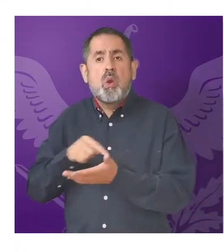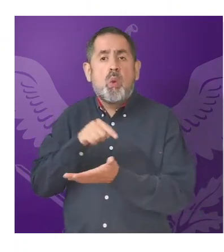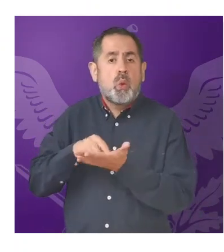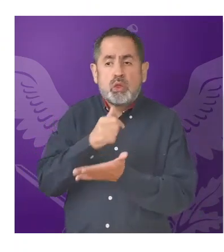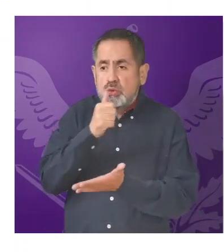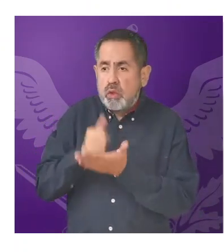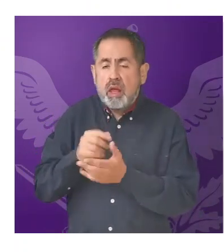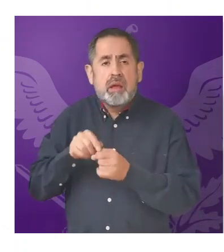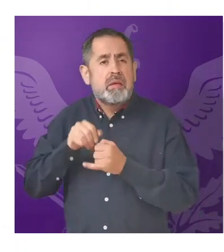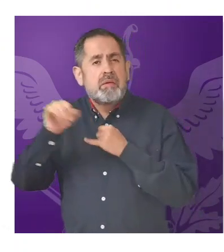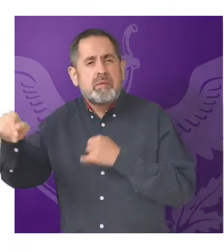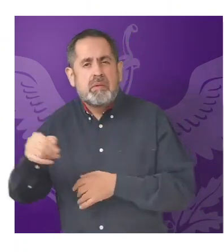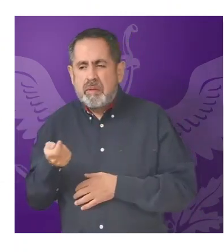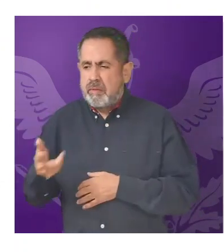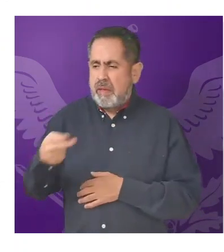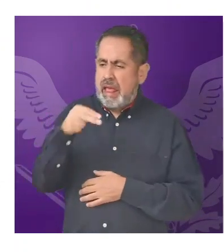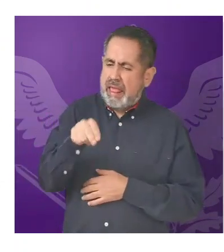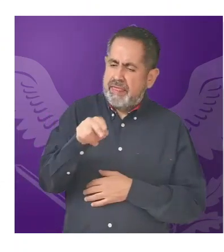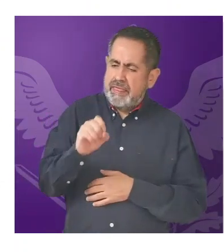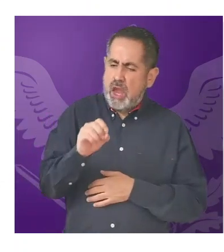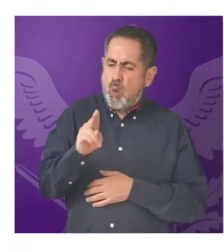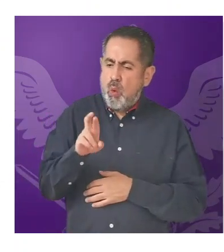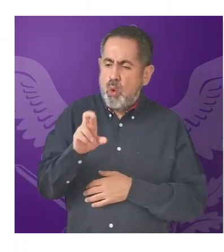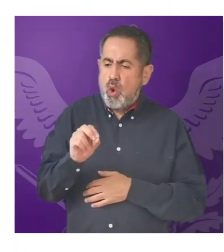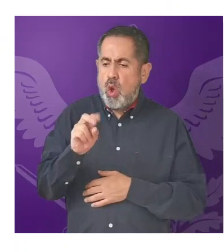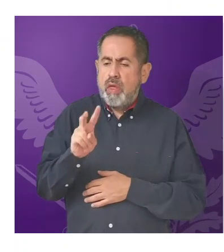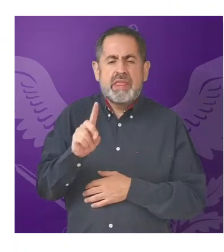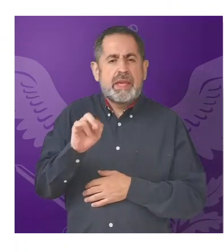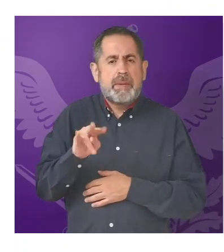en la periferia, neurodivergentes,